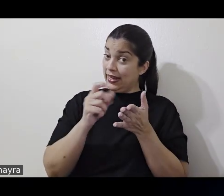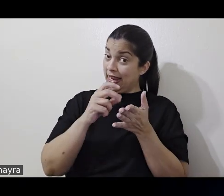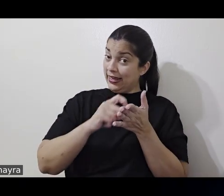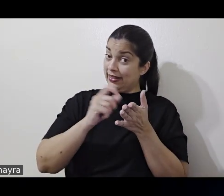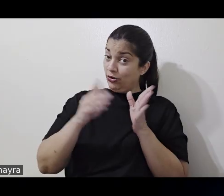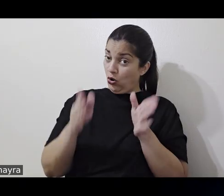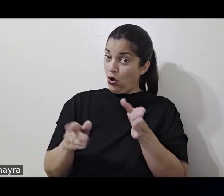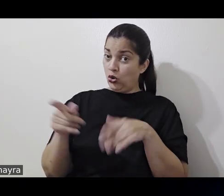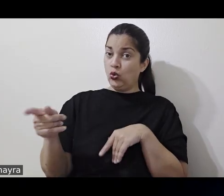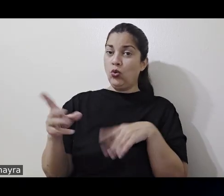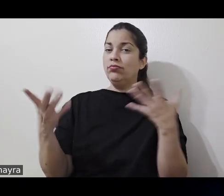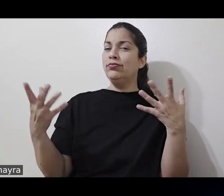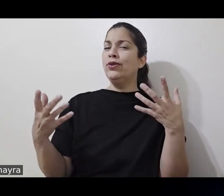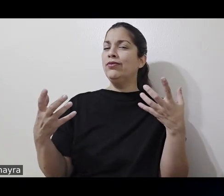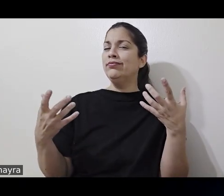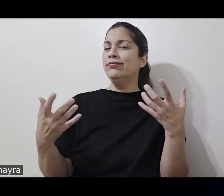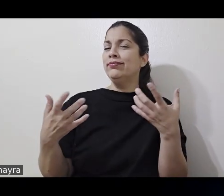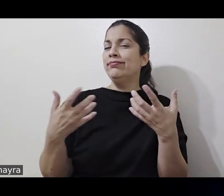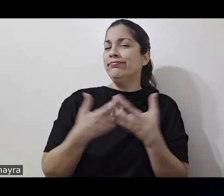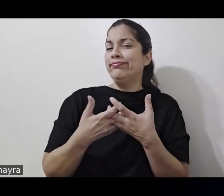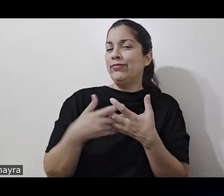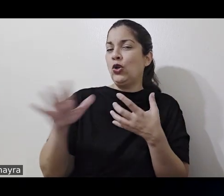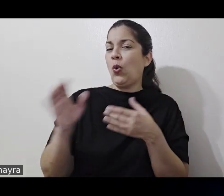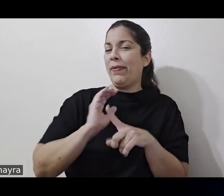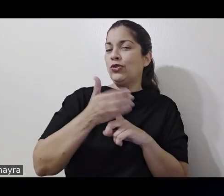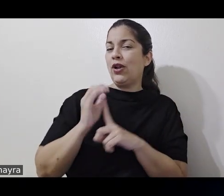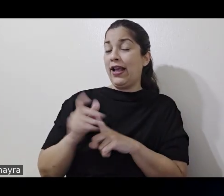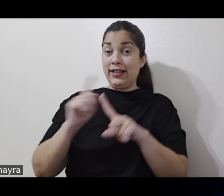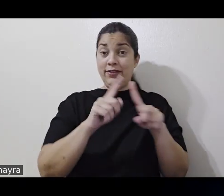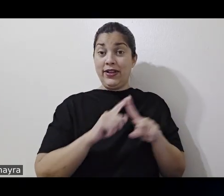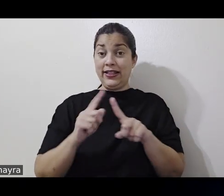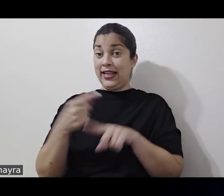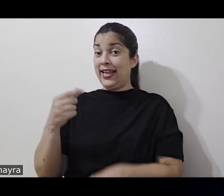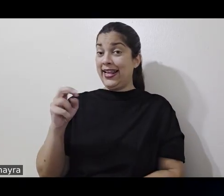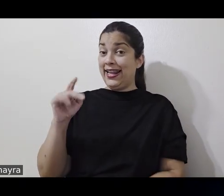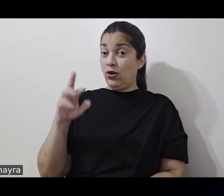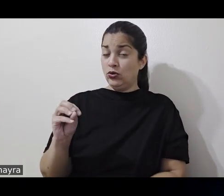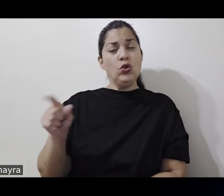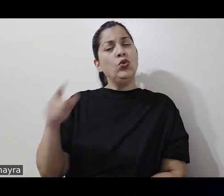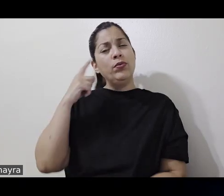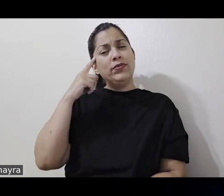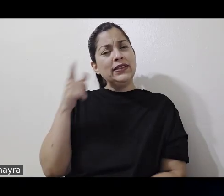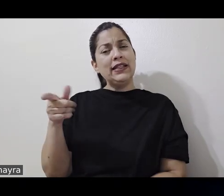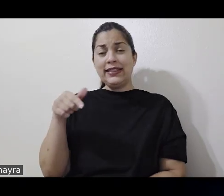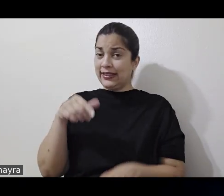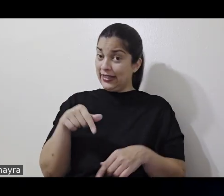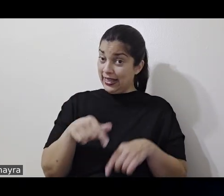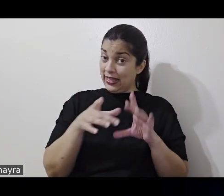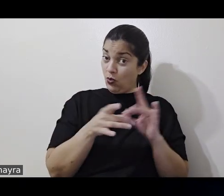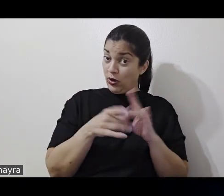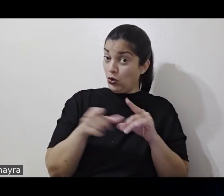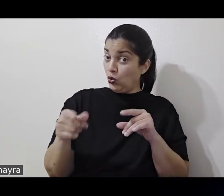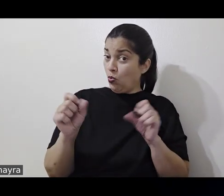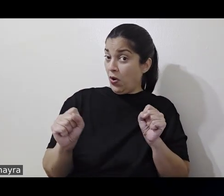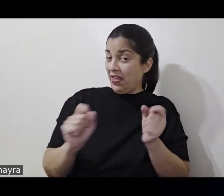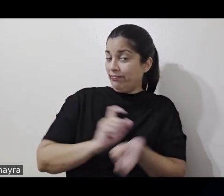cruzas como tus personajes en diferentes géneros, de repente a ti te pasa que este cuento tú lo ves en otro